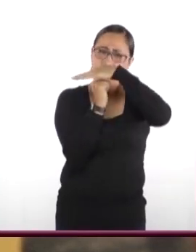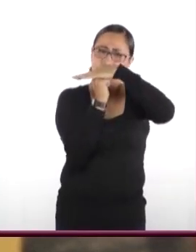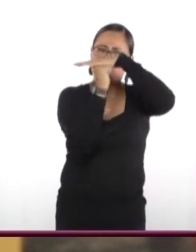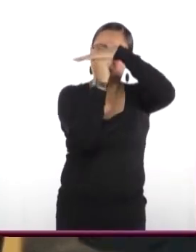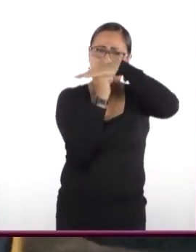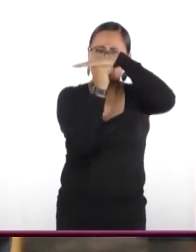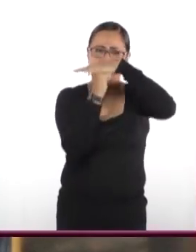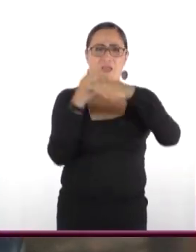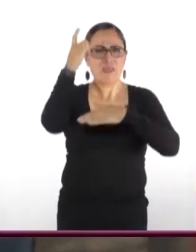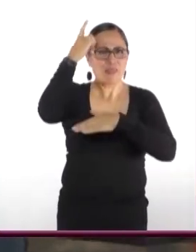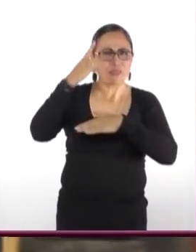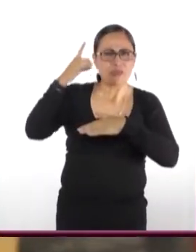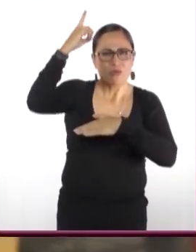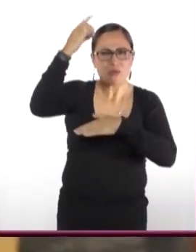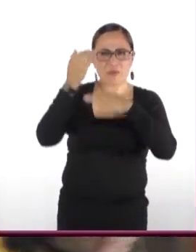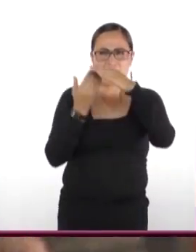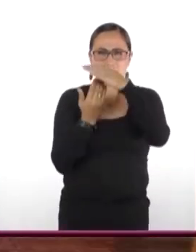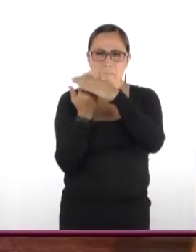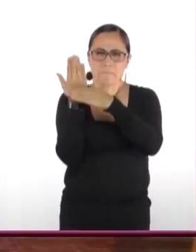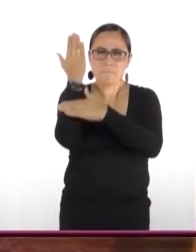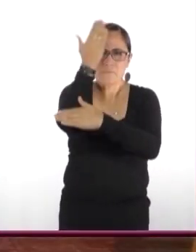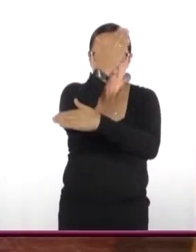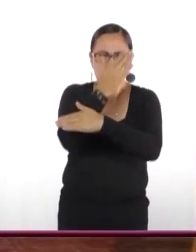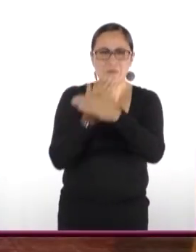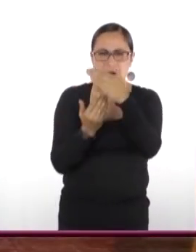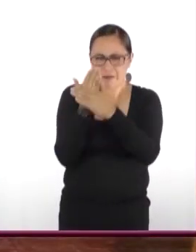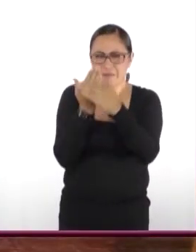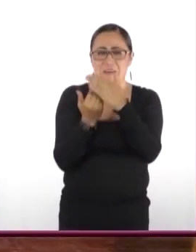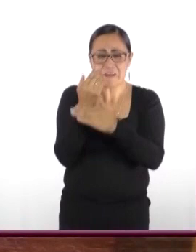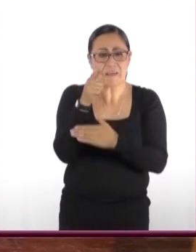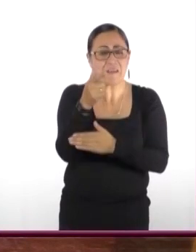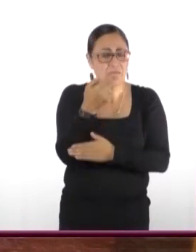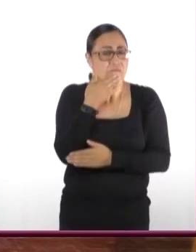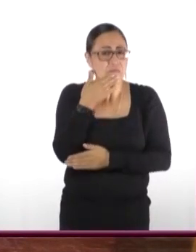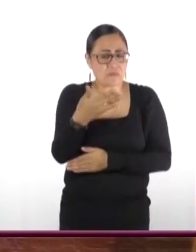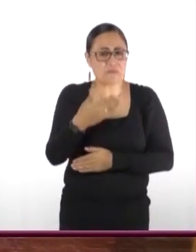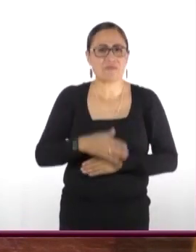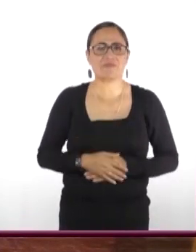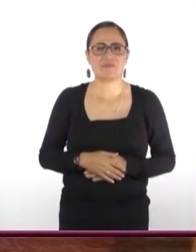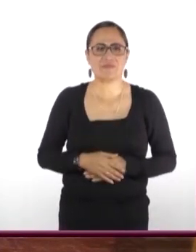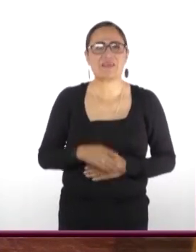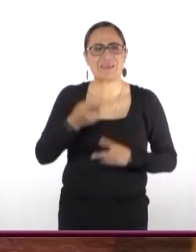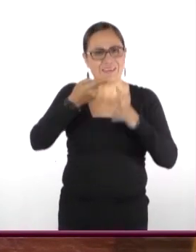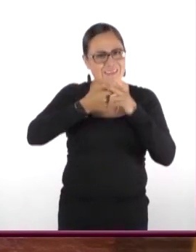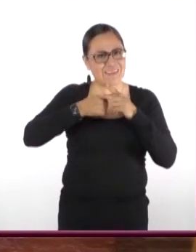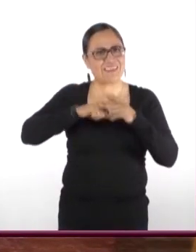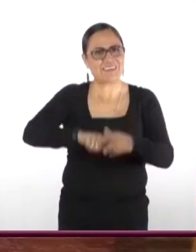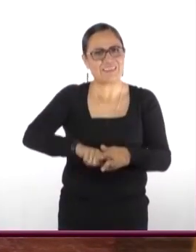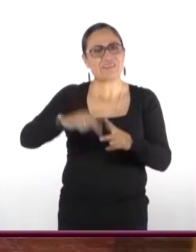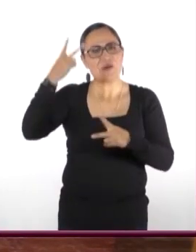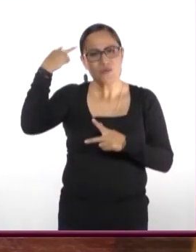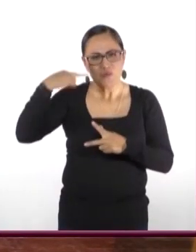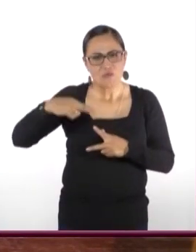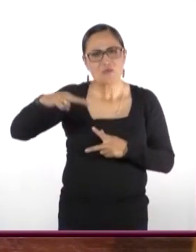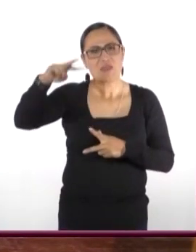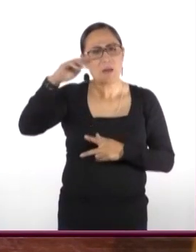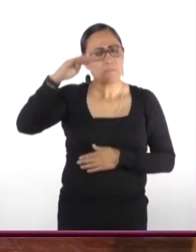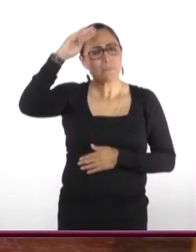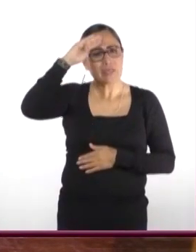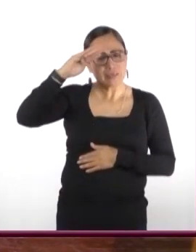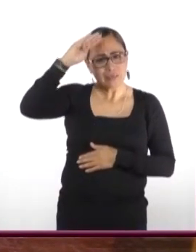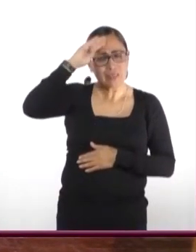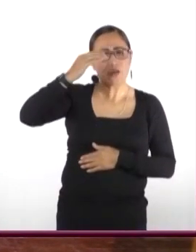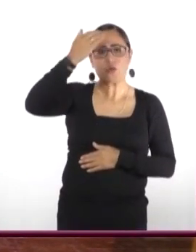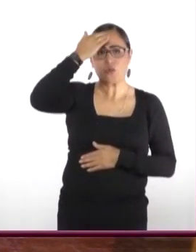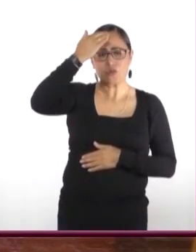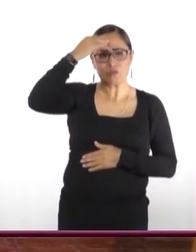Tlahuizcalpantecutli, dios del amanecer. Elemental, mi querida Didmara. Y aquí inicia una aventura más de reflexión